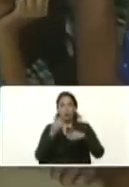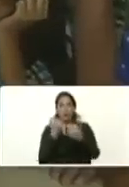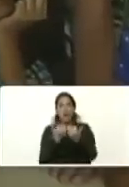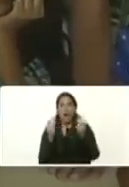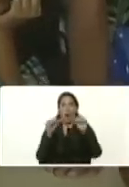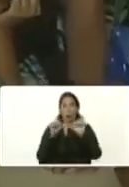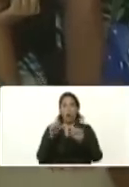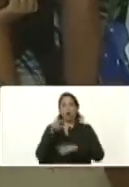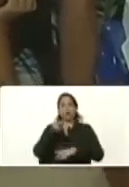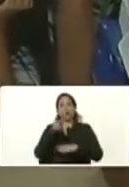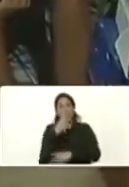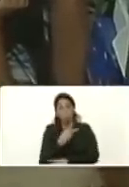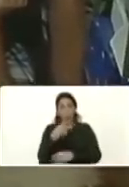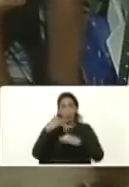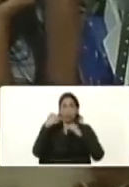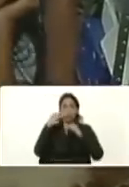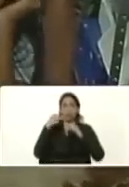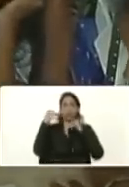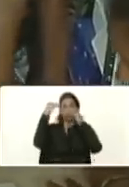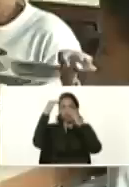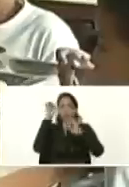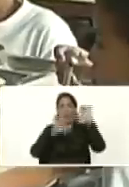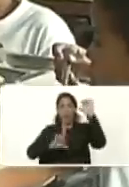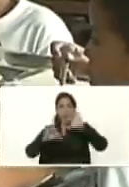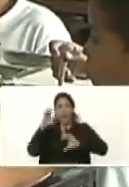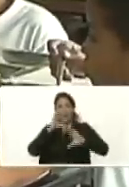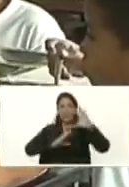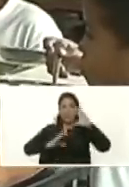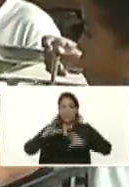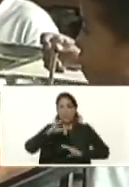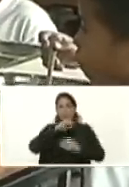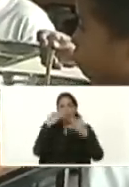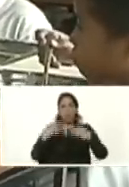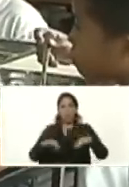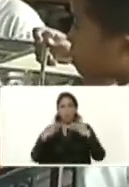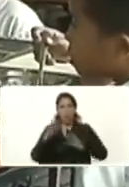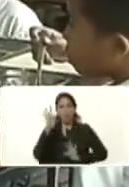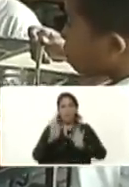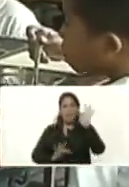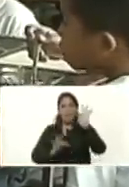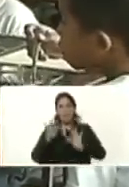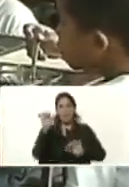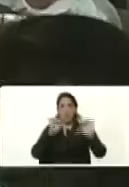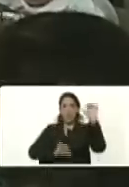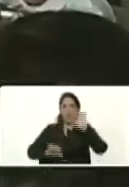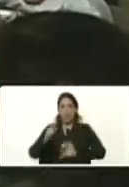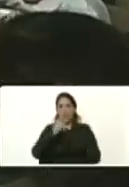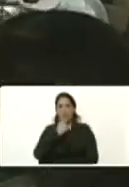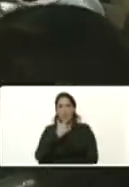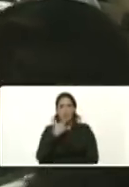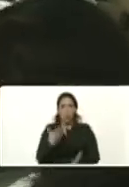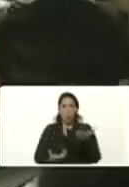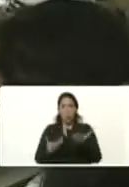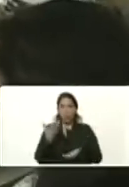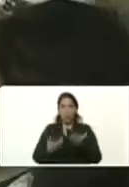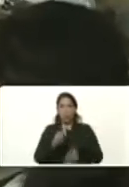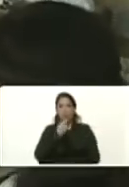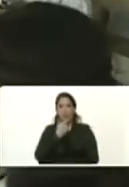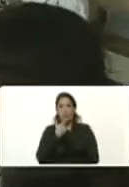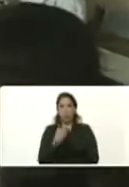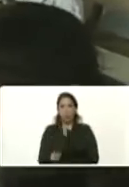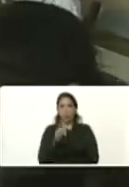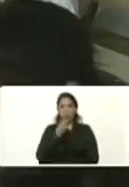niveles laboratorio de ciencias naturales física y química una hermosísima cocina y un hermoso comedor